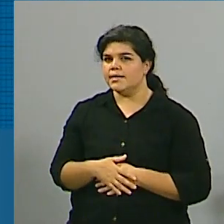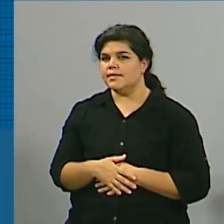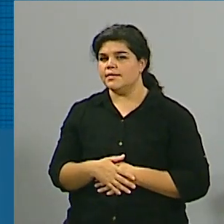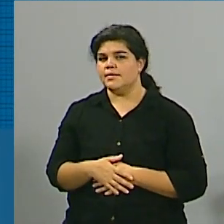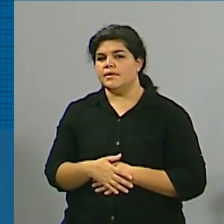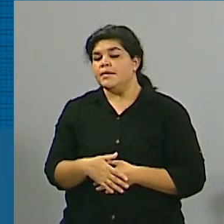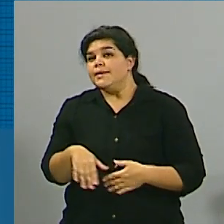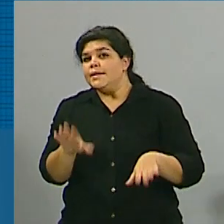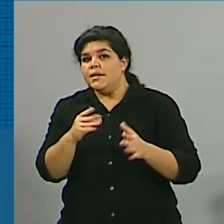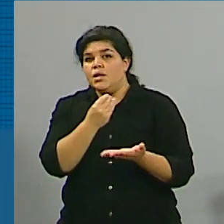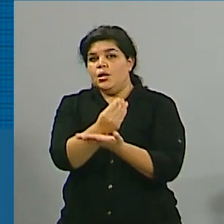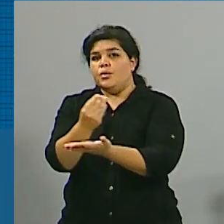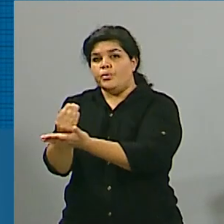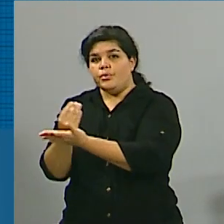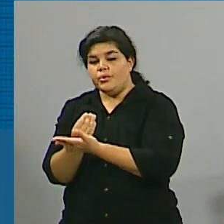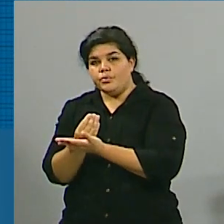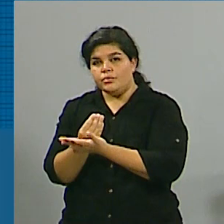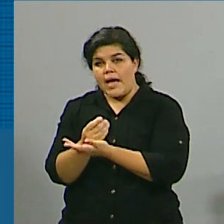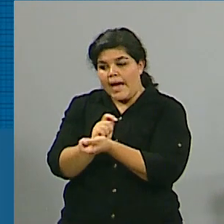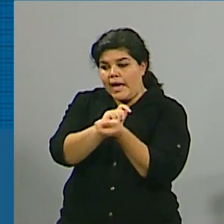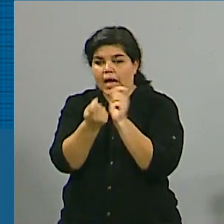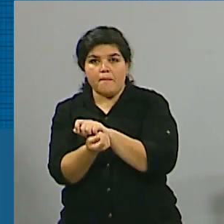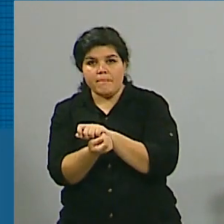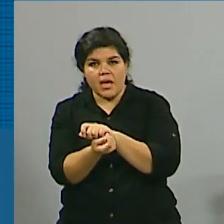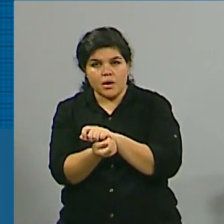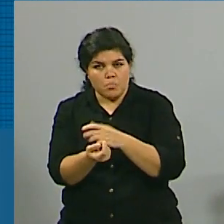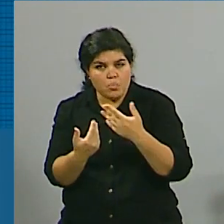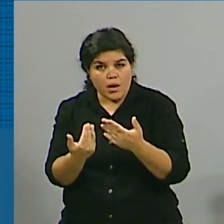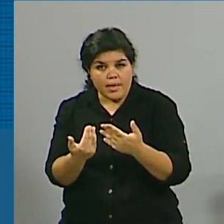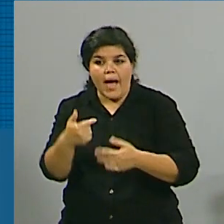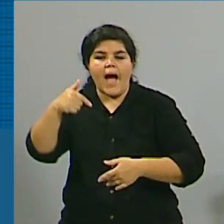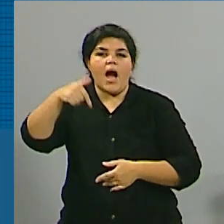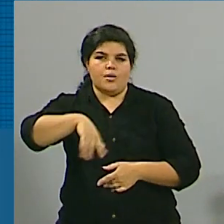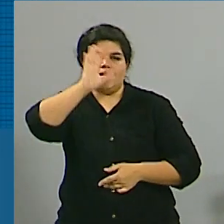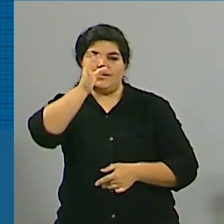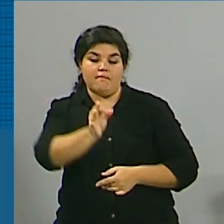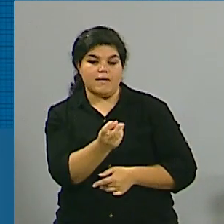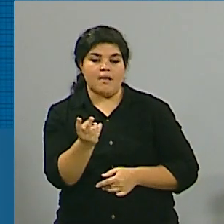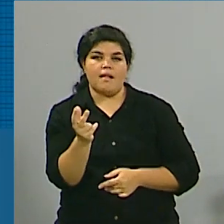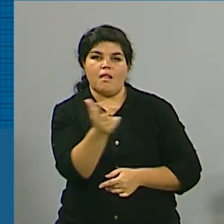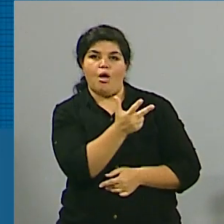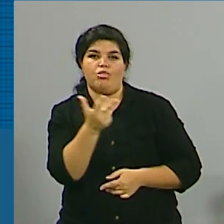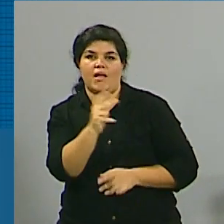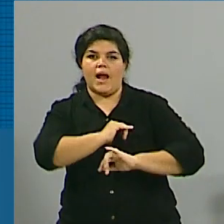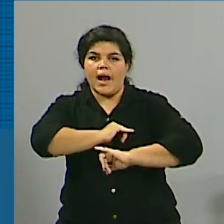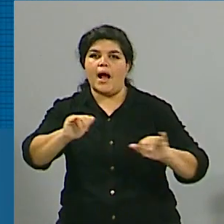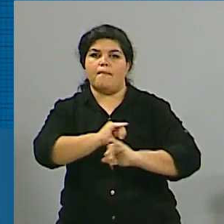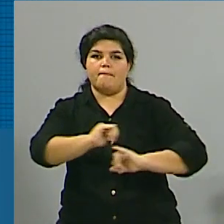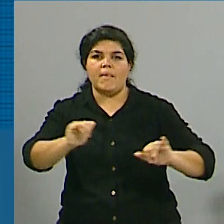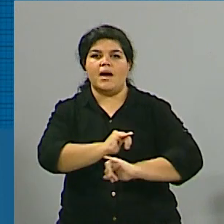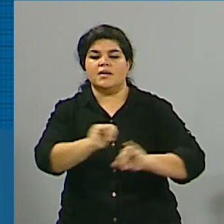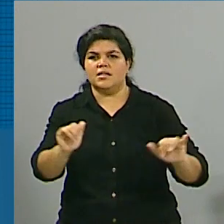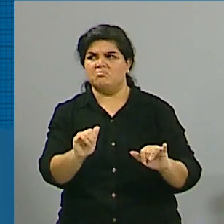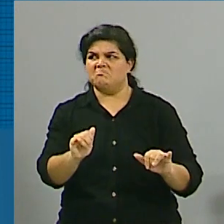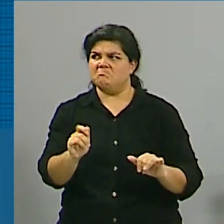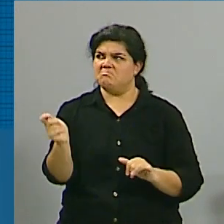esto va a suceder a último momento? ¿Por qué digo esto? Porque en algún momento ya estarán firmemente con la campaña y digo, desde hace meses